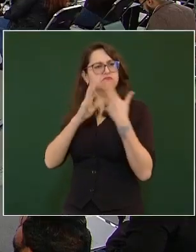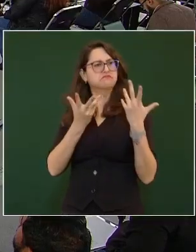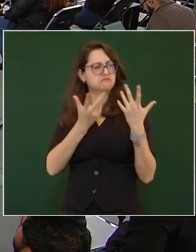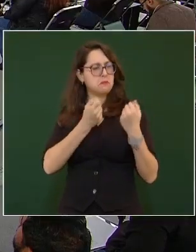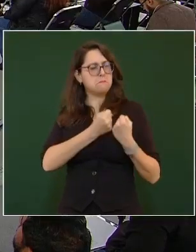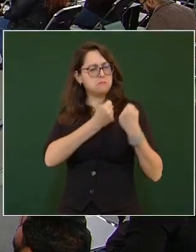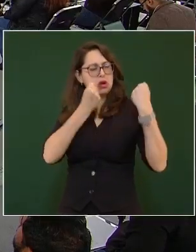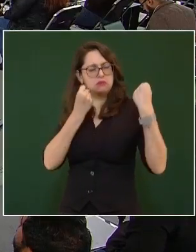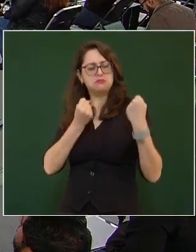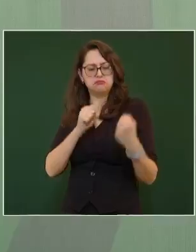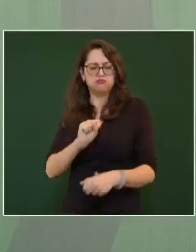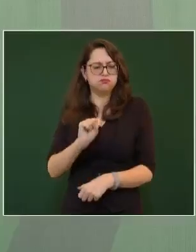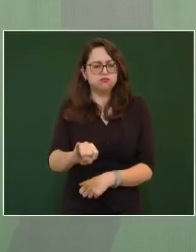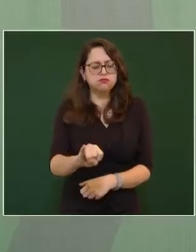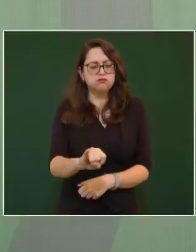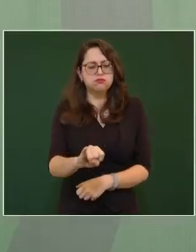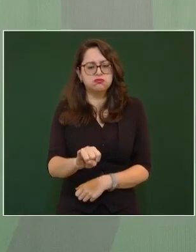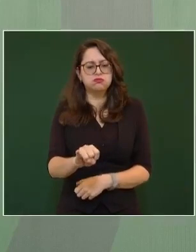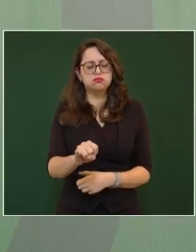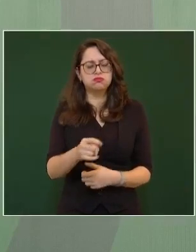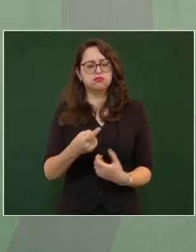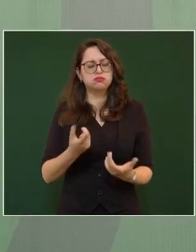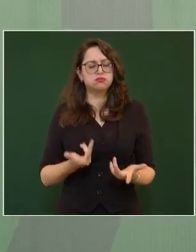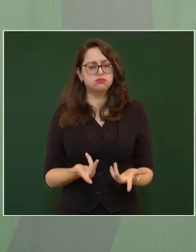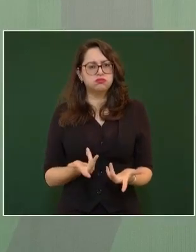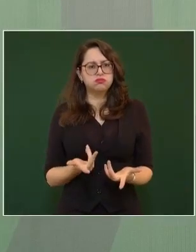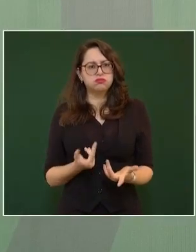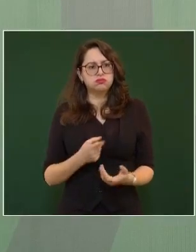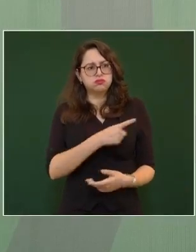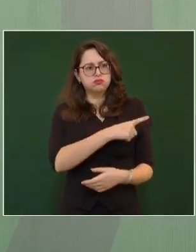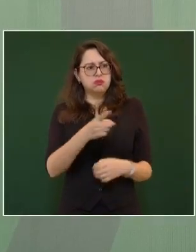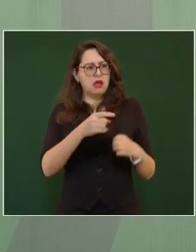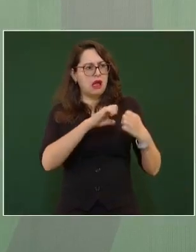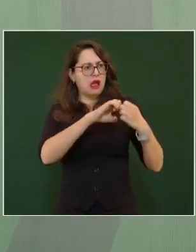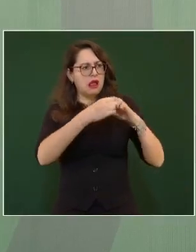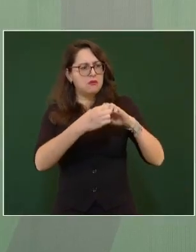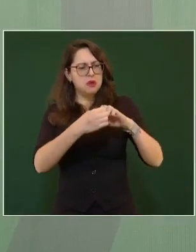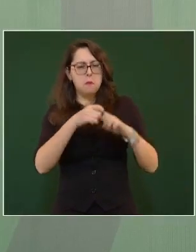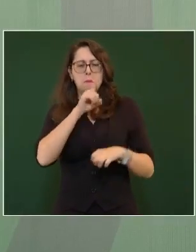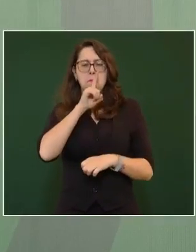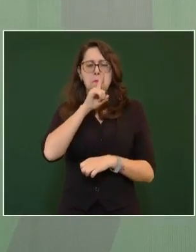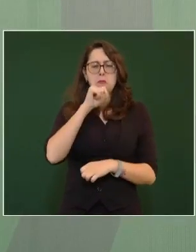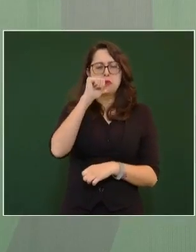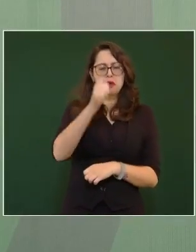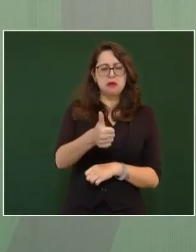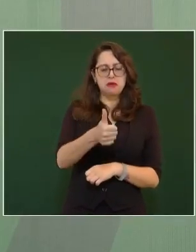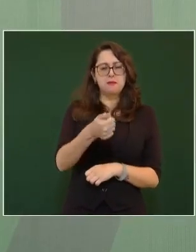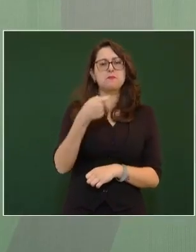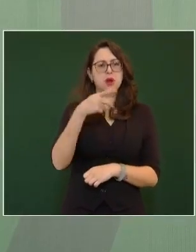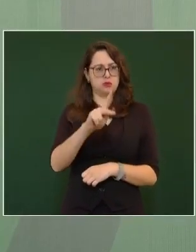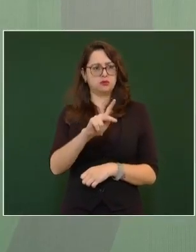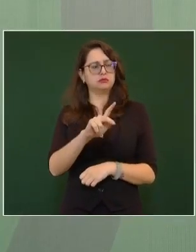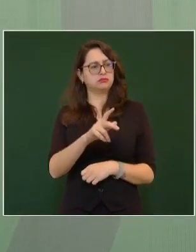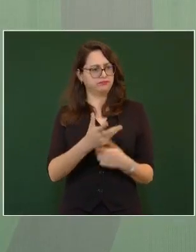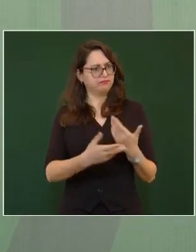porque considero que no le conviene al país